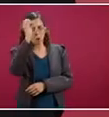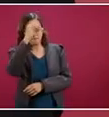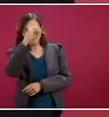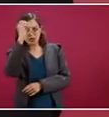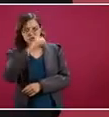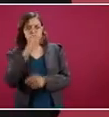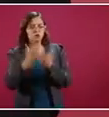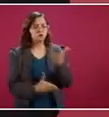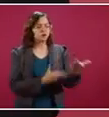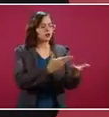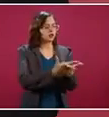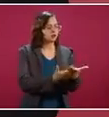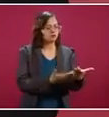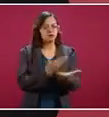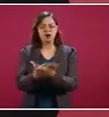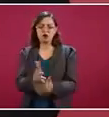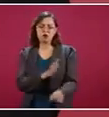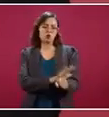y sus planteamientos,